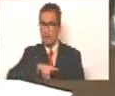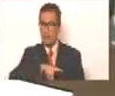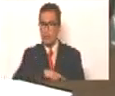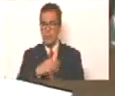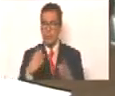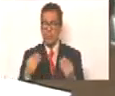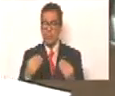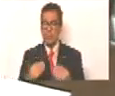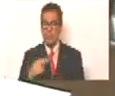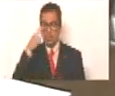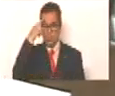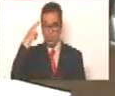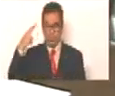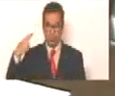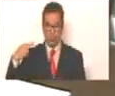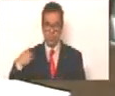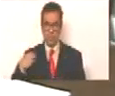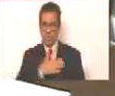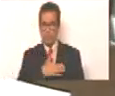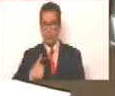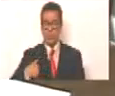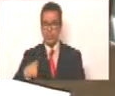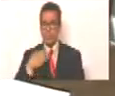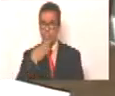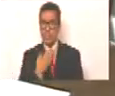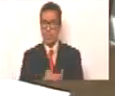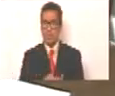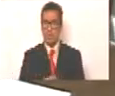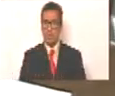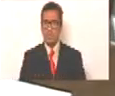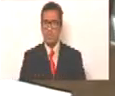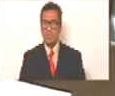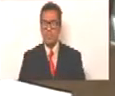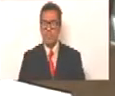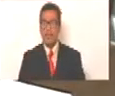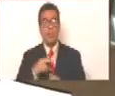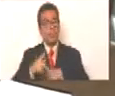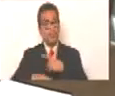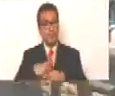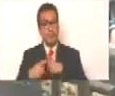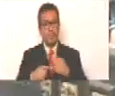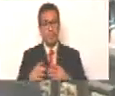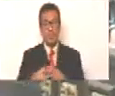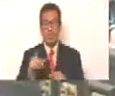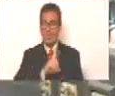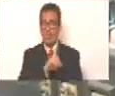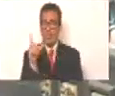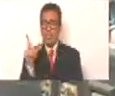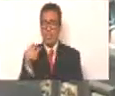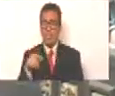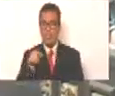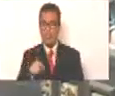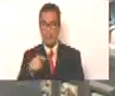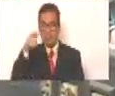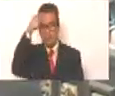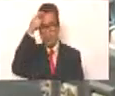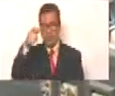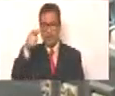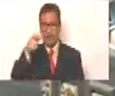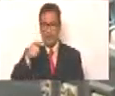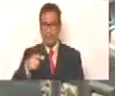de mucho orgullo. Quiero agradecer a los productores de Lara Falcón, que se